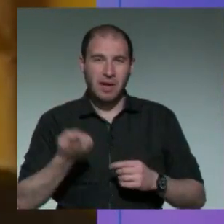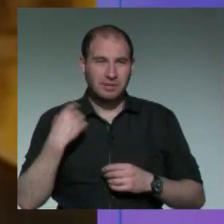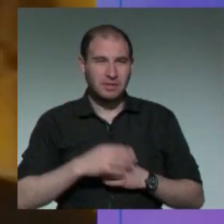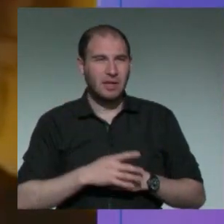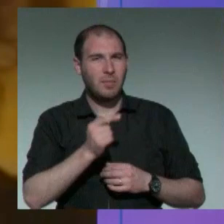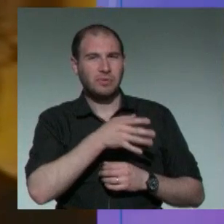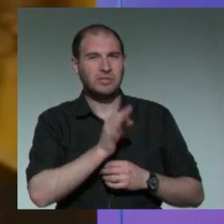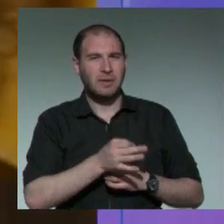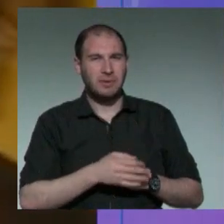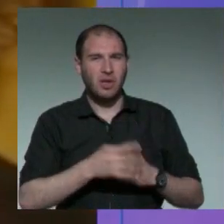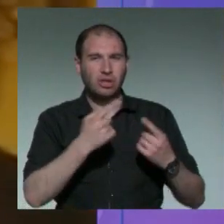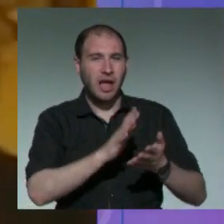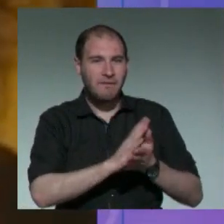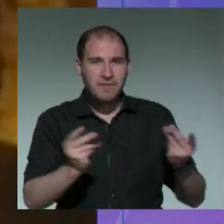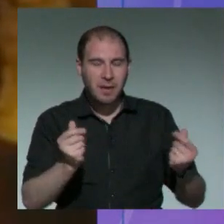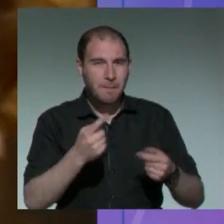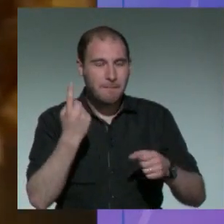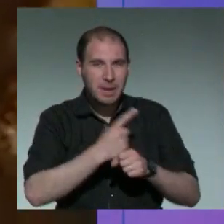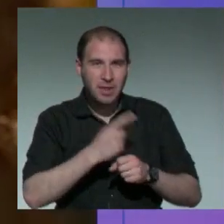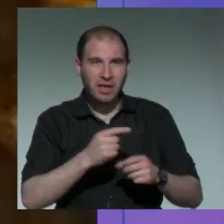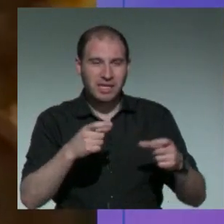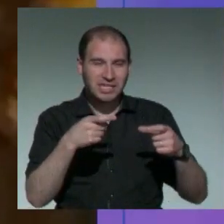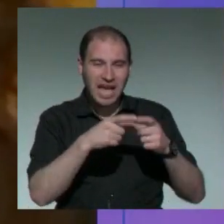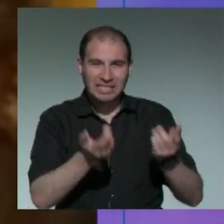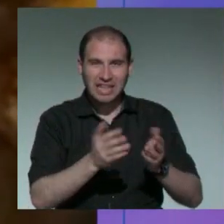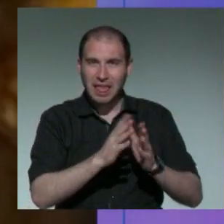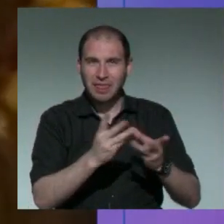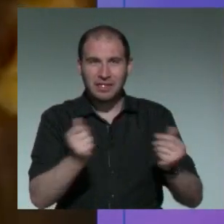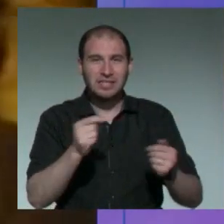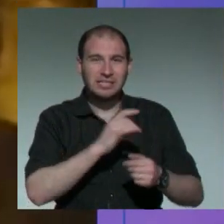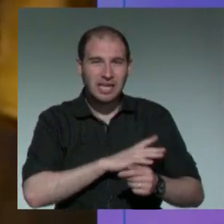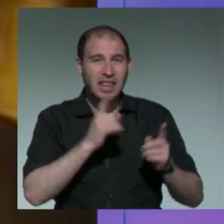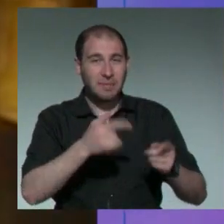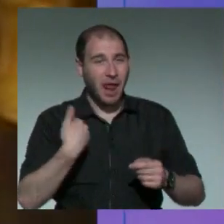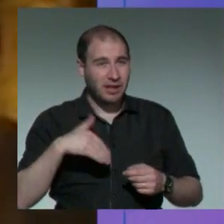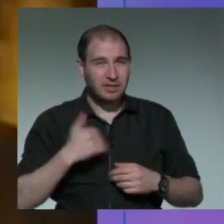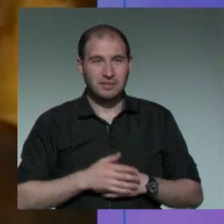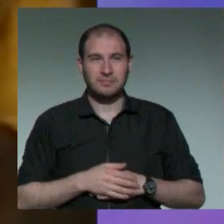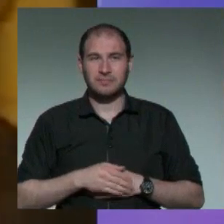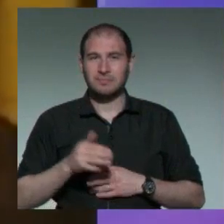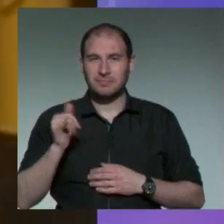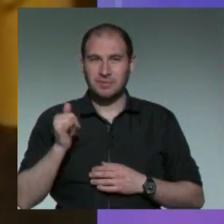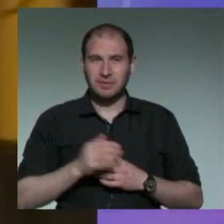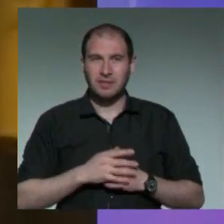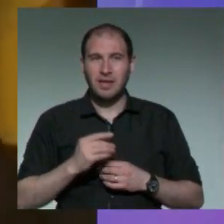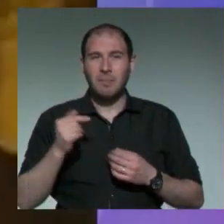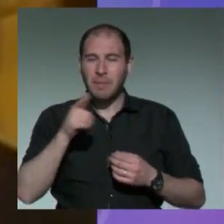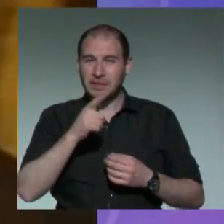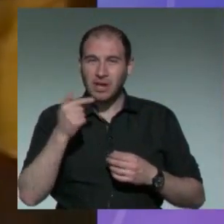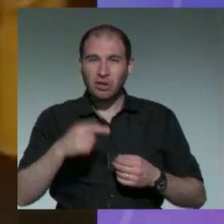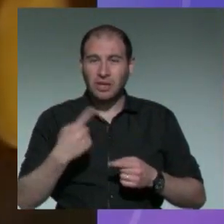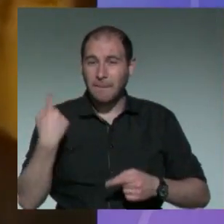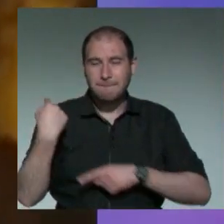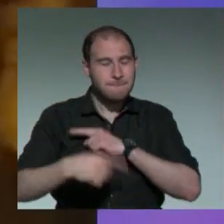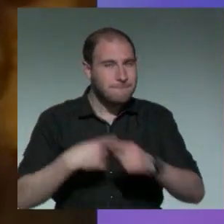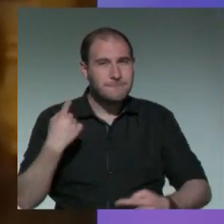tú sabes que esos se agotaron, los primeros cassettes, la primera edición de cassette se agotó también en Chile como ocurrió en Argentina. Claro, yo creo que se produce un fenómeno de inercia